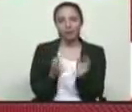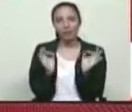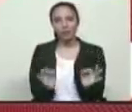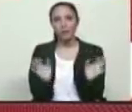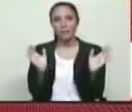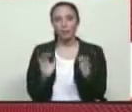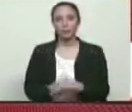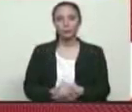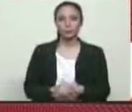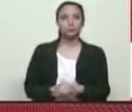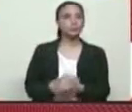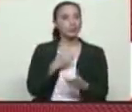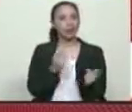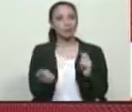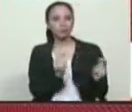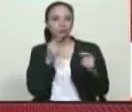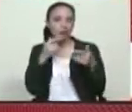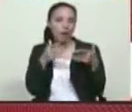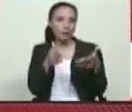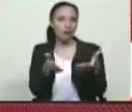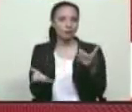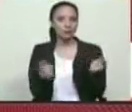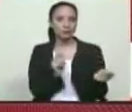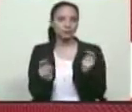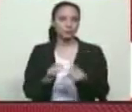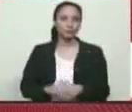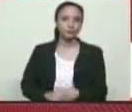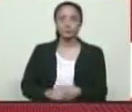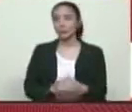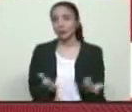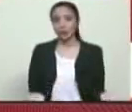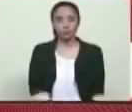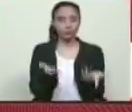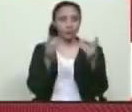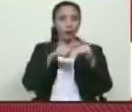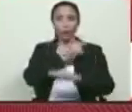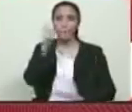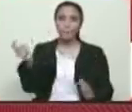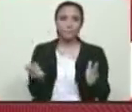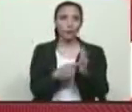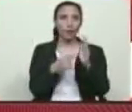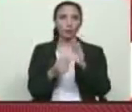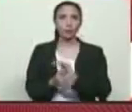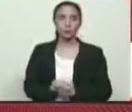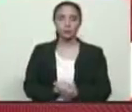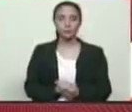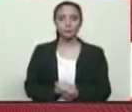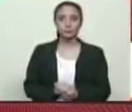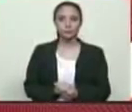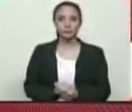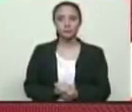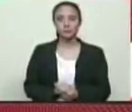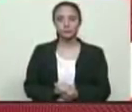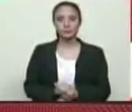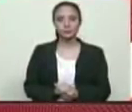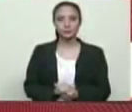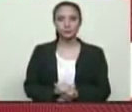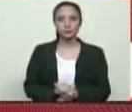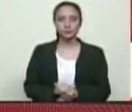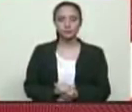concretas de línea de avance, de abajo hacia arriba, si se puede decir de esa manera.